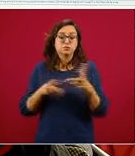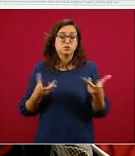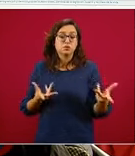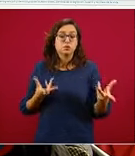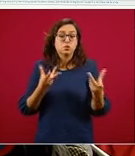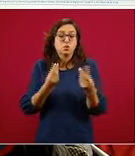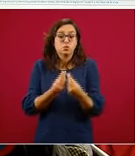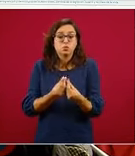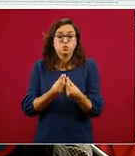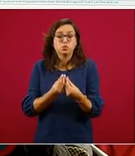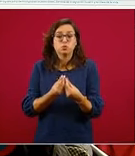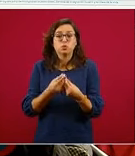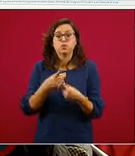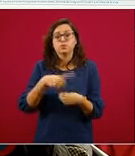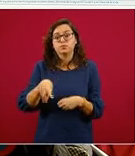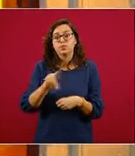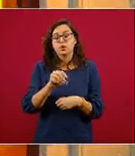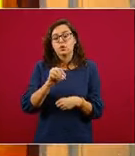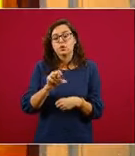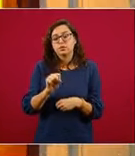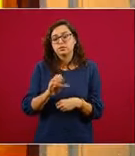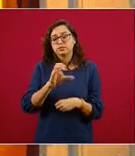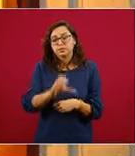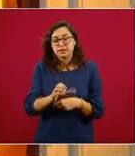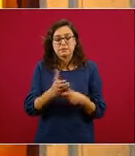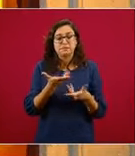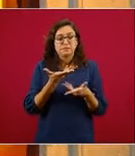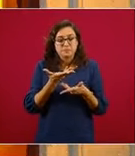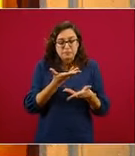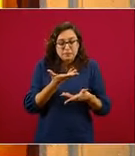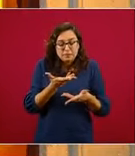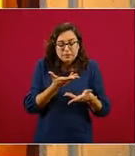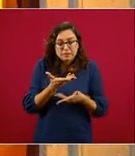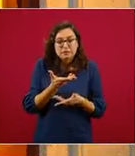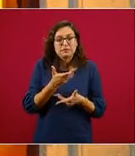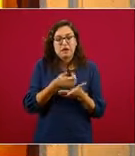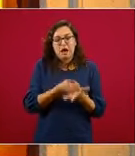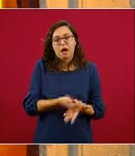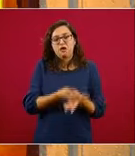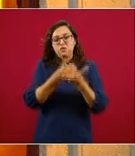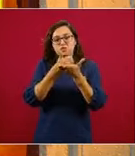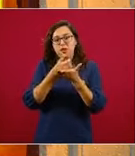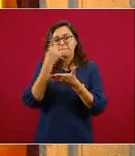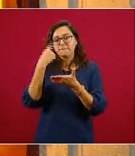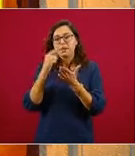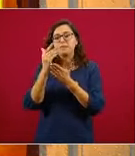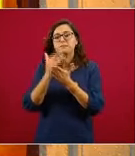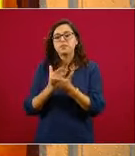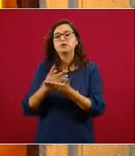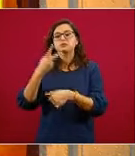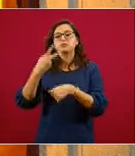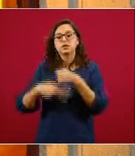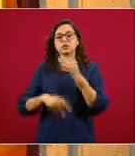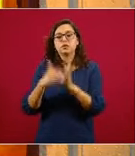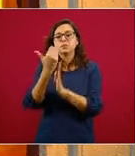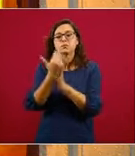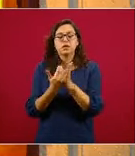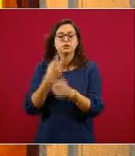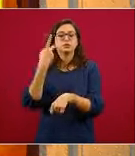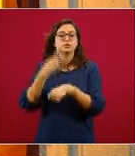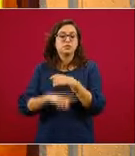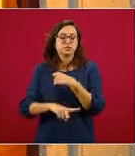con organizaciones de la sociedad civil que básicamente se orientan hacia la reducción de riesgos y daños, y ellos tienen programas bien